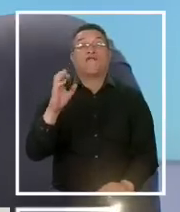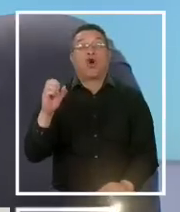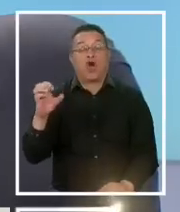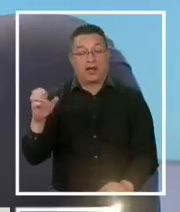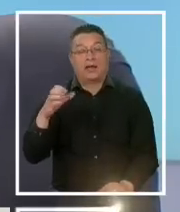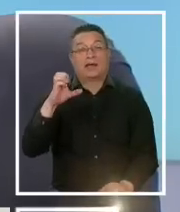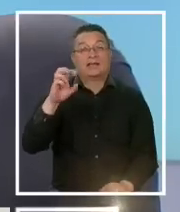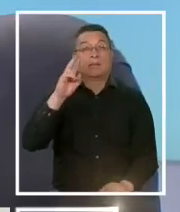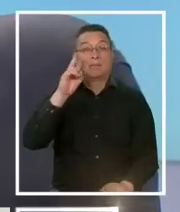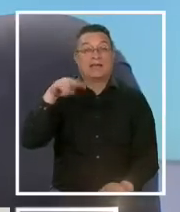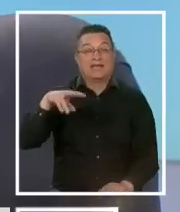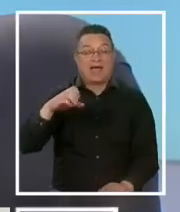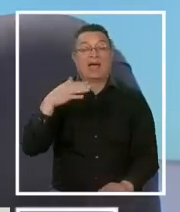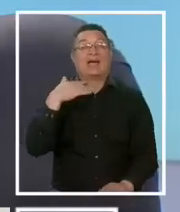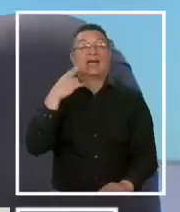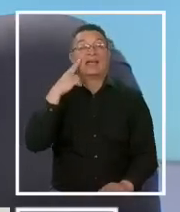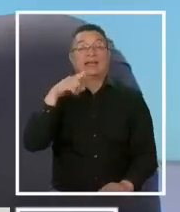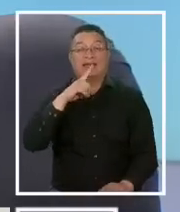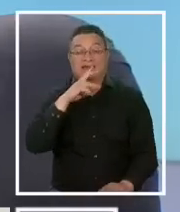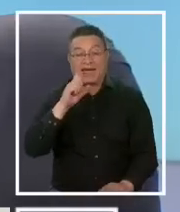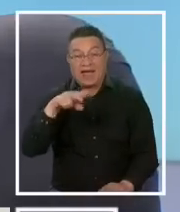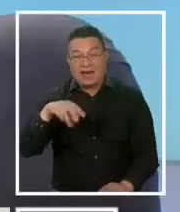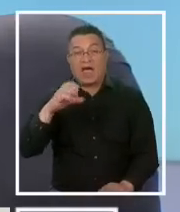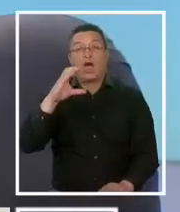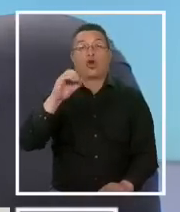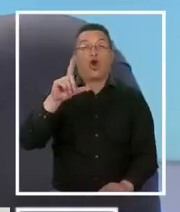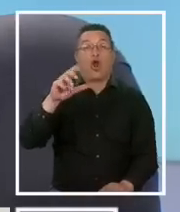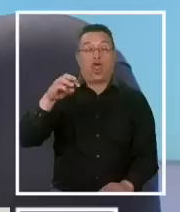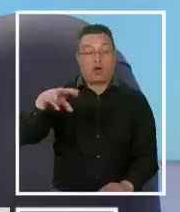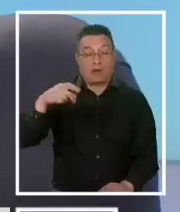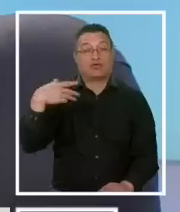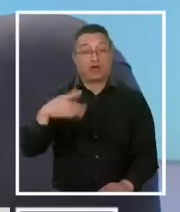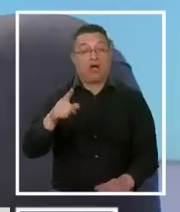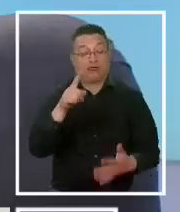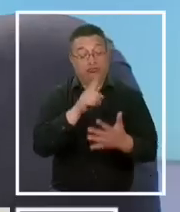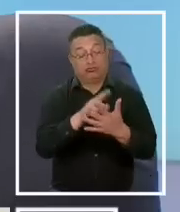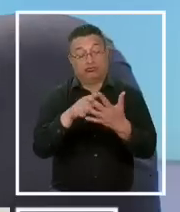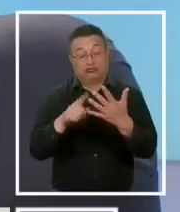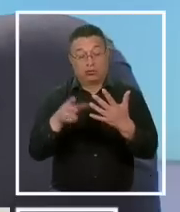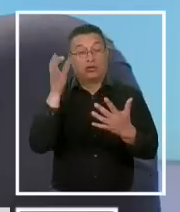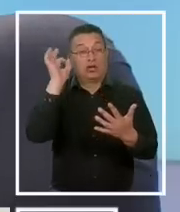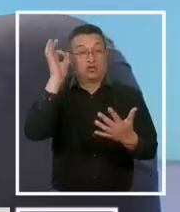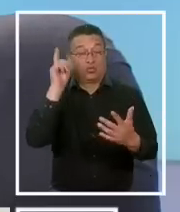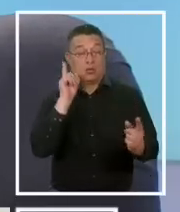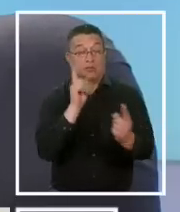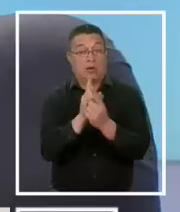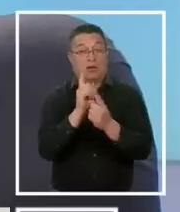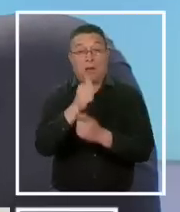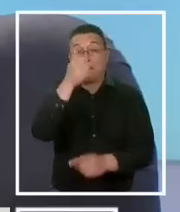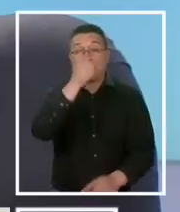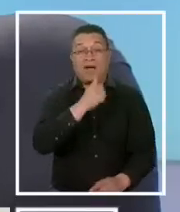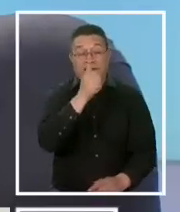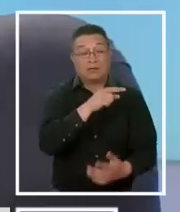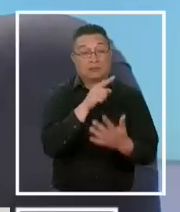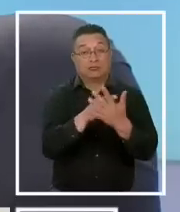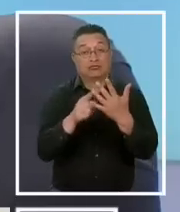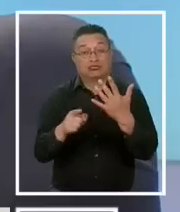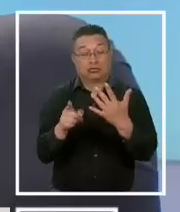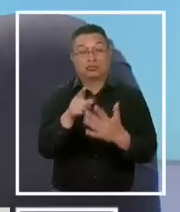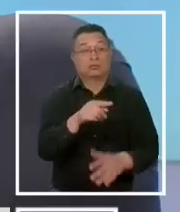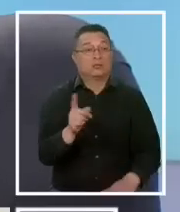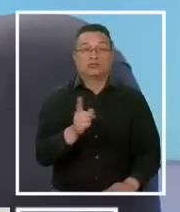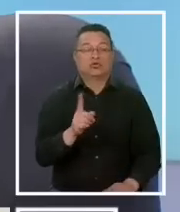Alberto espina con Jaime Quintana y Juan Antonio coloma usted reconoce haberse reunido de manera privada con alguno de estos senadores